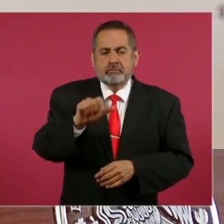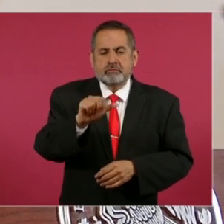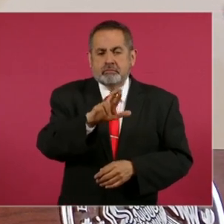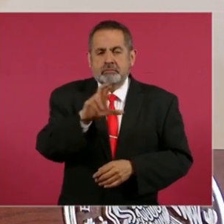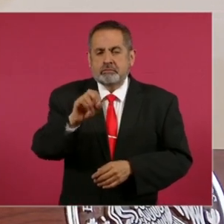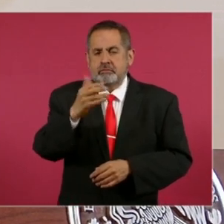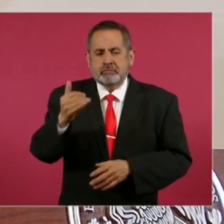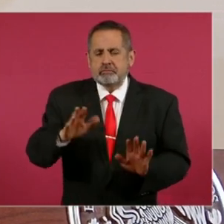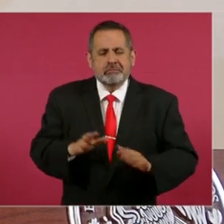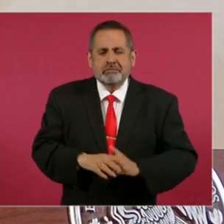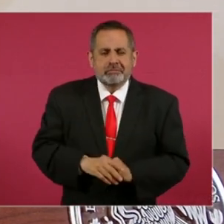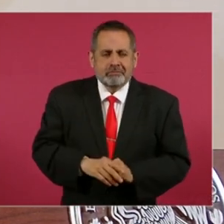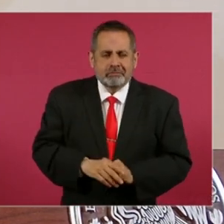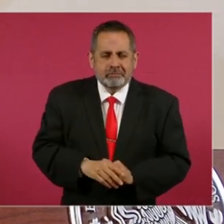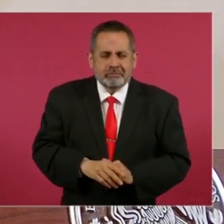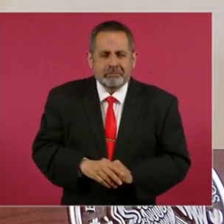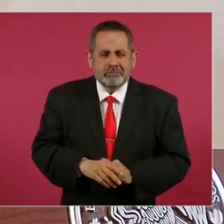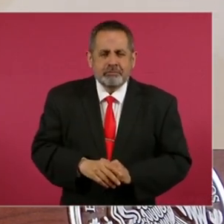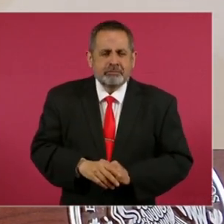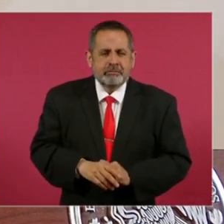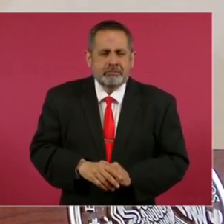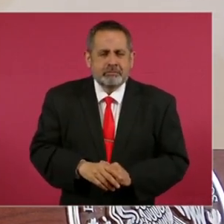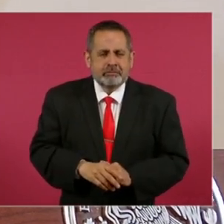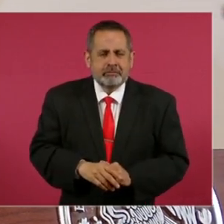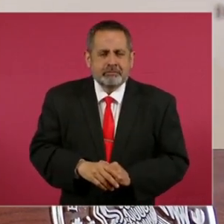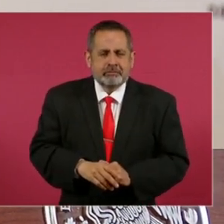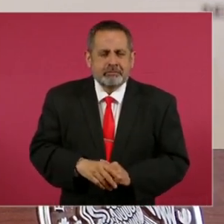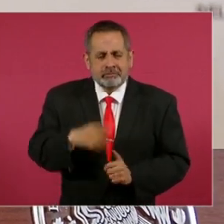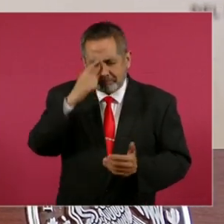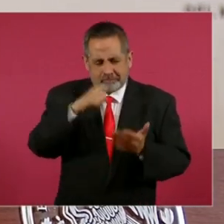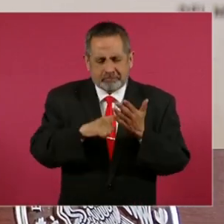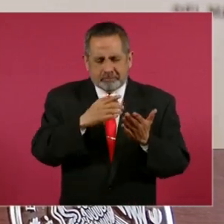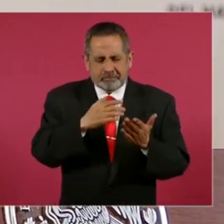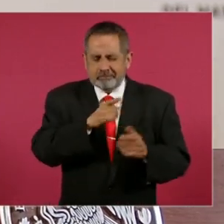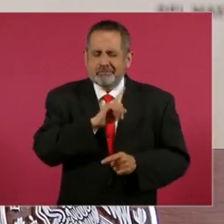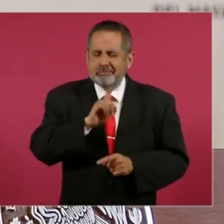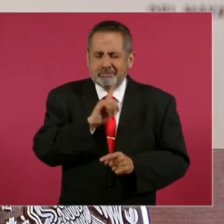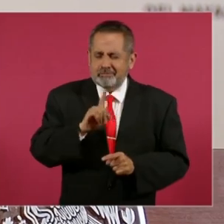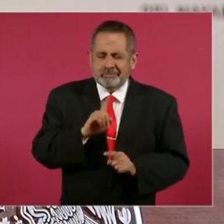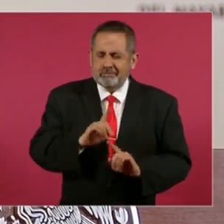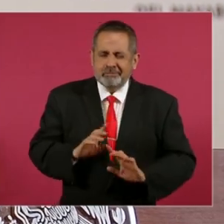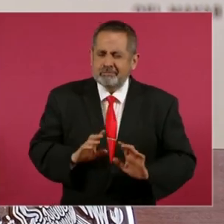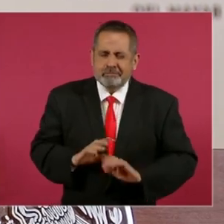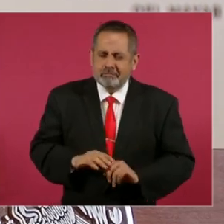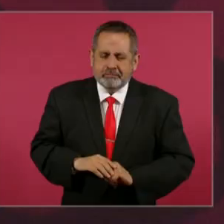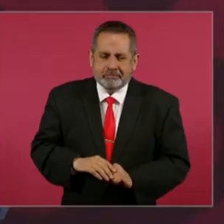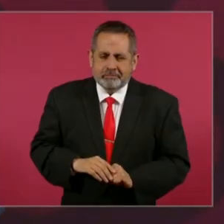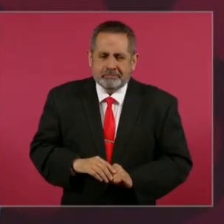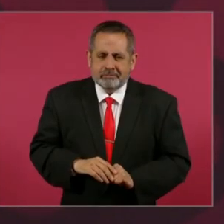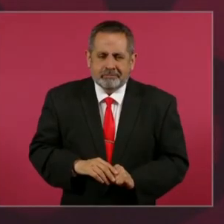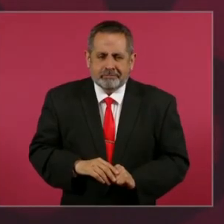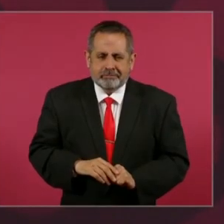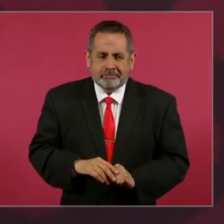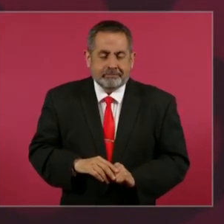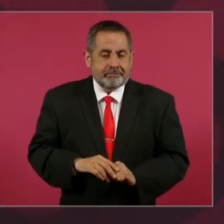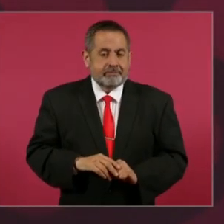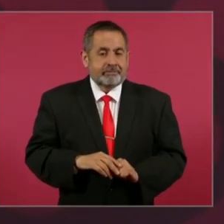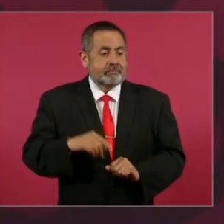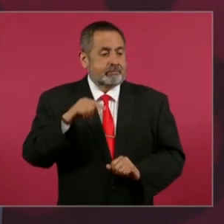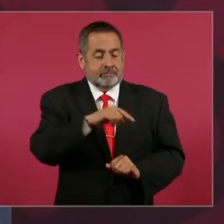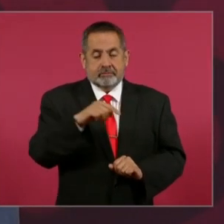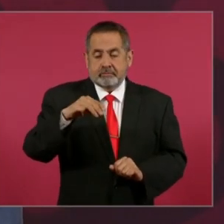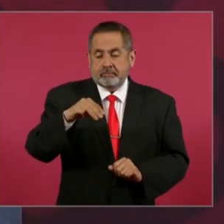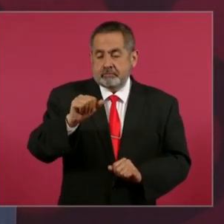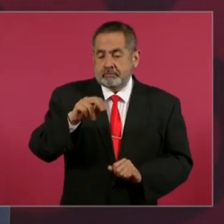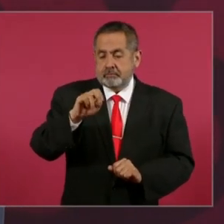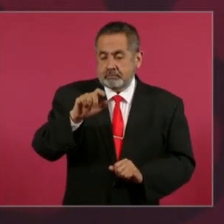Arroyo, sí. Ahorita no creo, porque lo que él tiene de